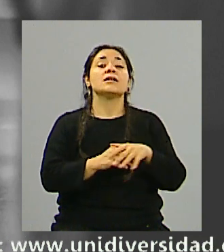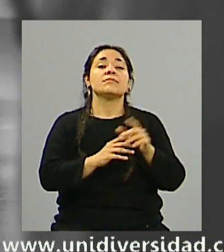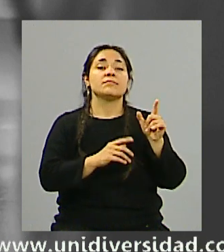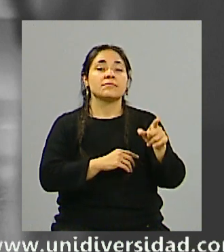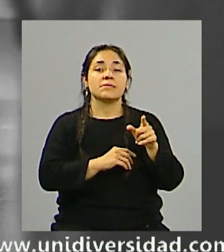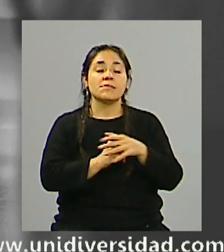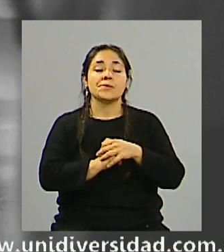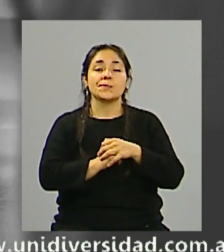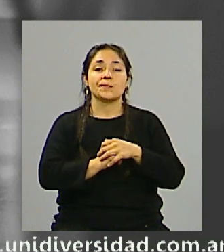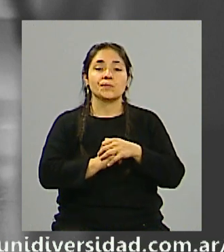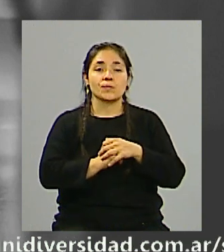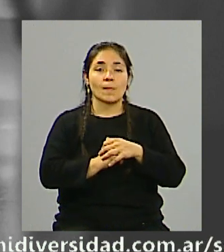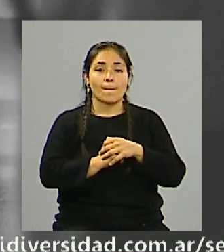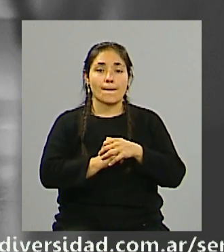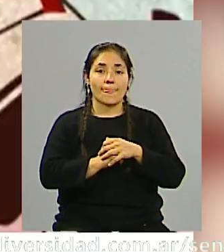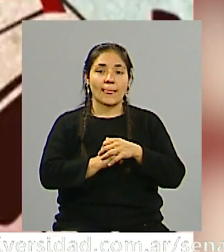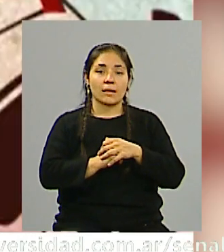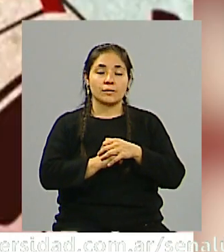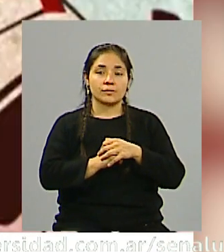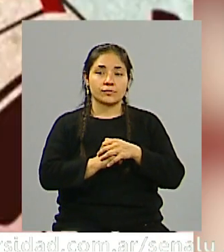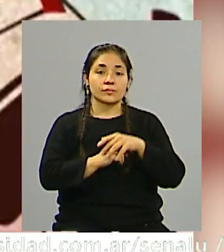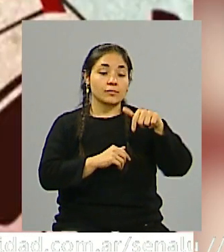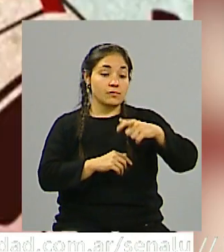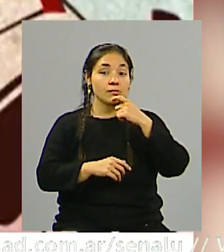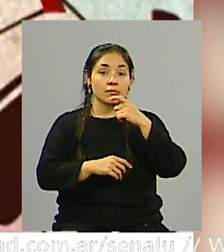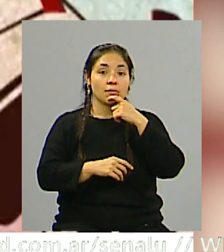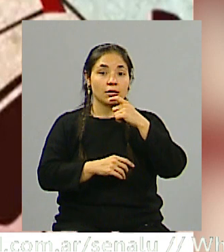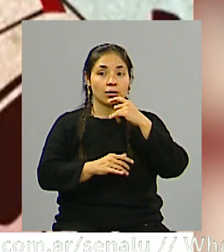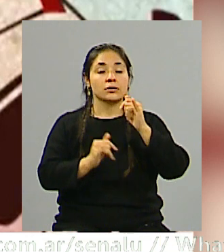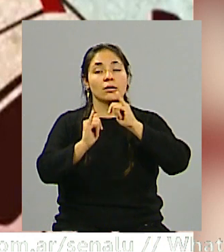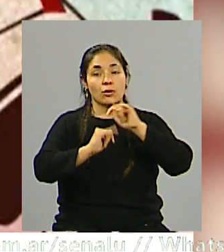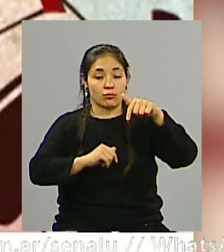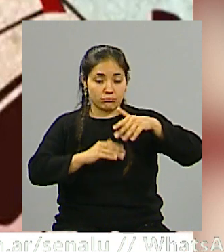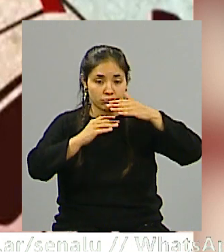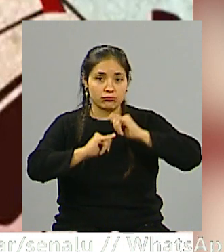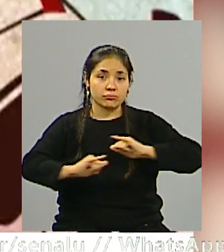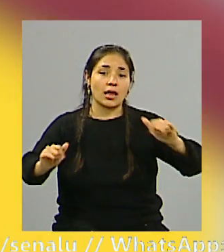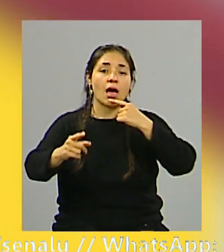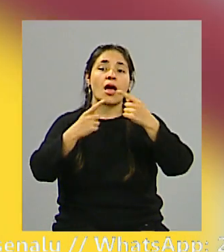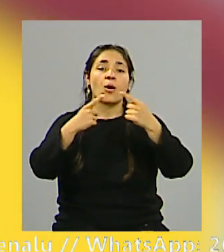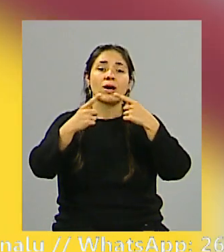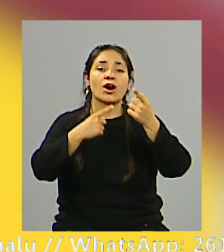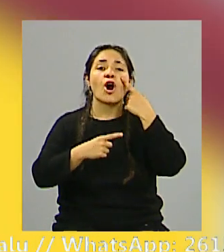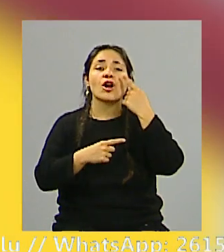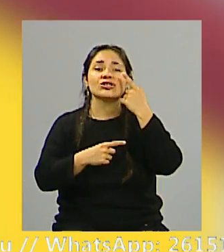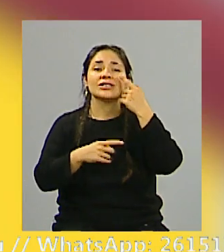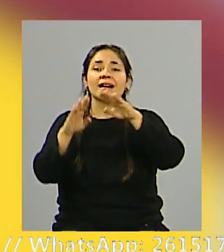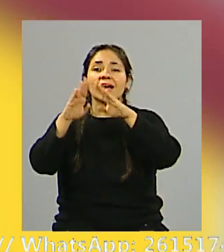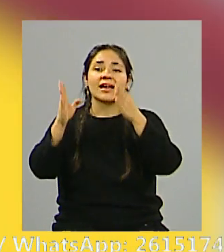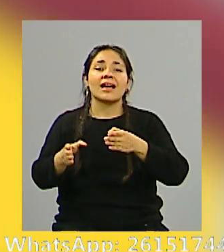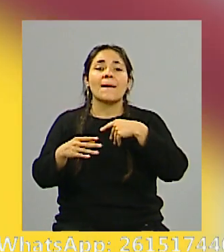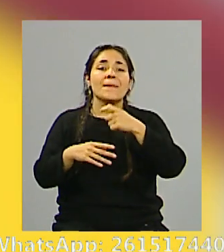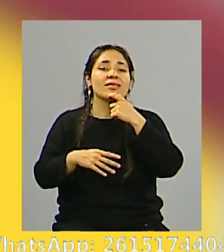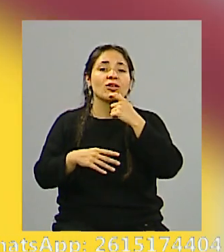en su momento, hemos acá en Mendoza implementado hoy mismo una encuesta para conocer los partos en instituciones en